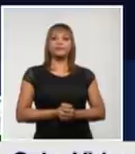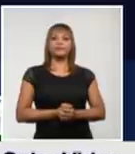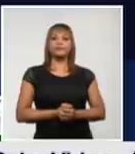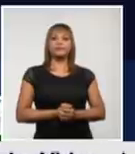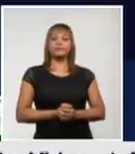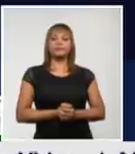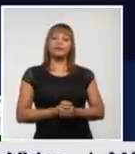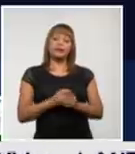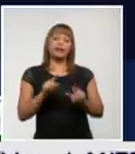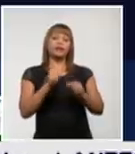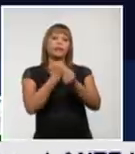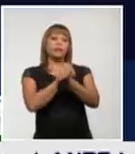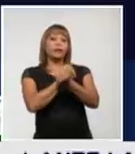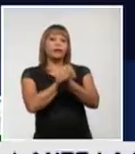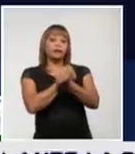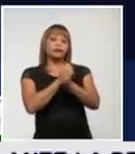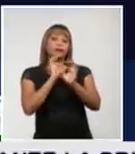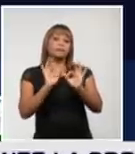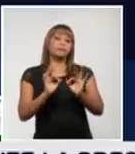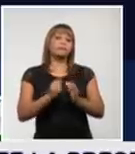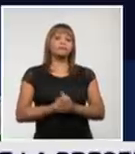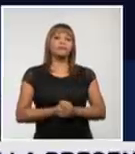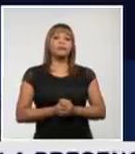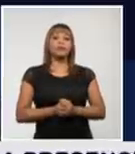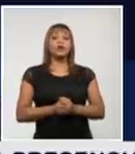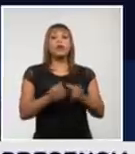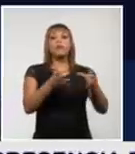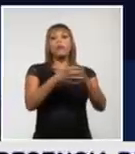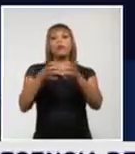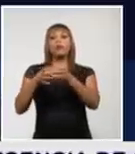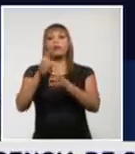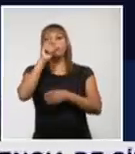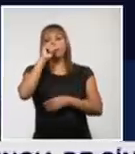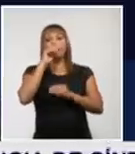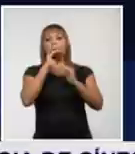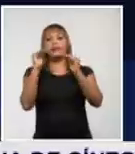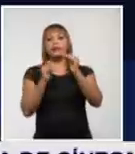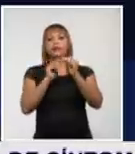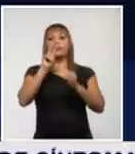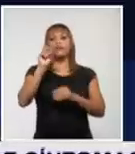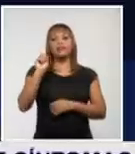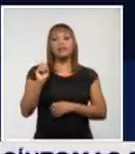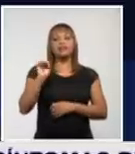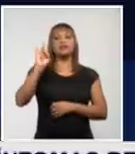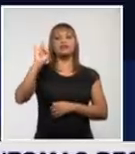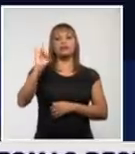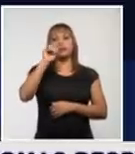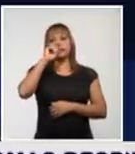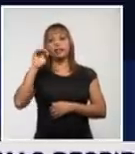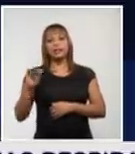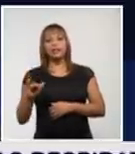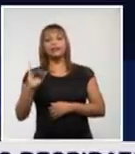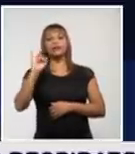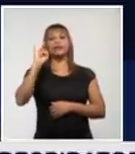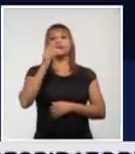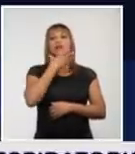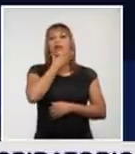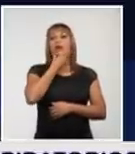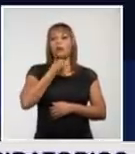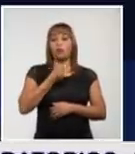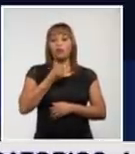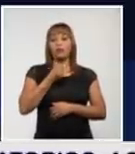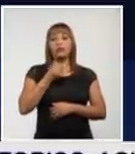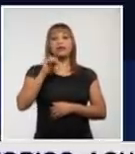Por grupos de edades, menores de 20 años, 7 niños, 7 adolescentes,